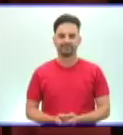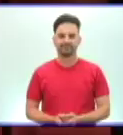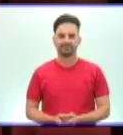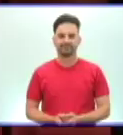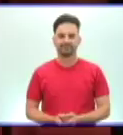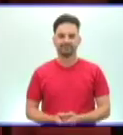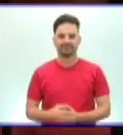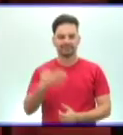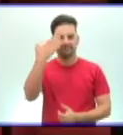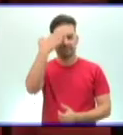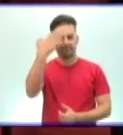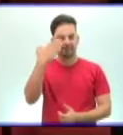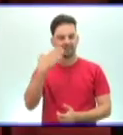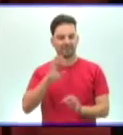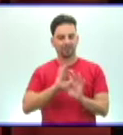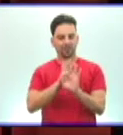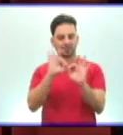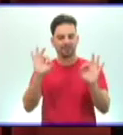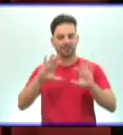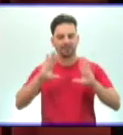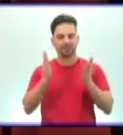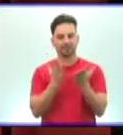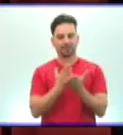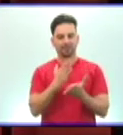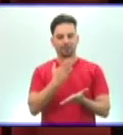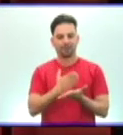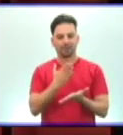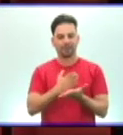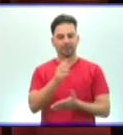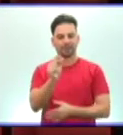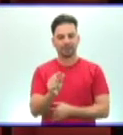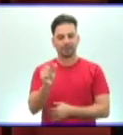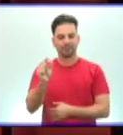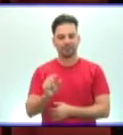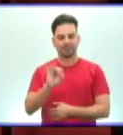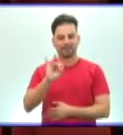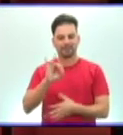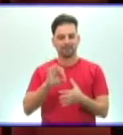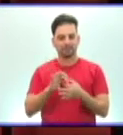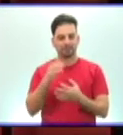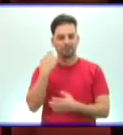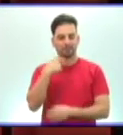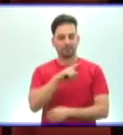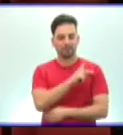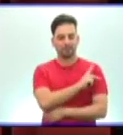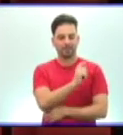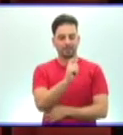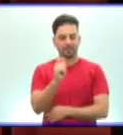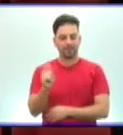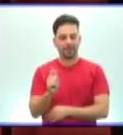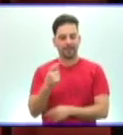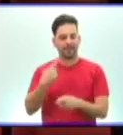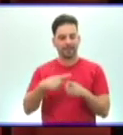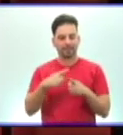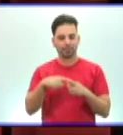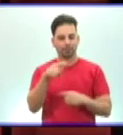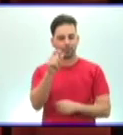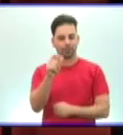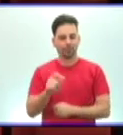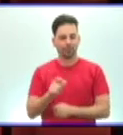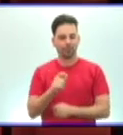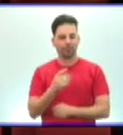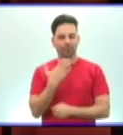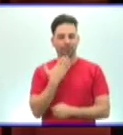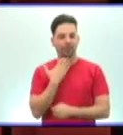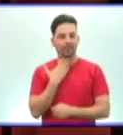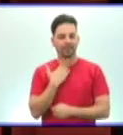Un saludo especial a nuestros estudiantes de séptimo grado, por supuesto también a sus maestros y a las personas que deciden acompañarnos en este recorrido